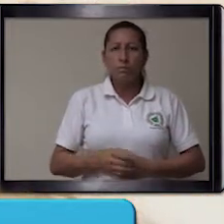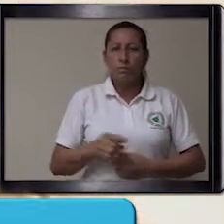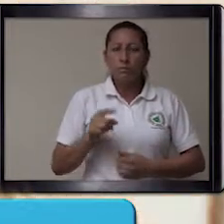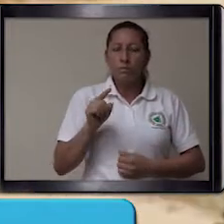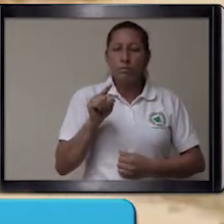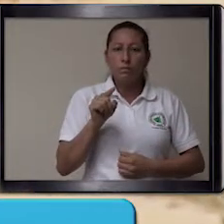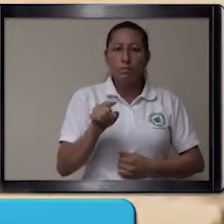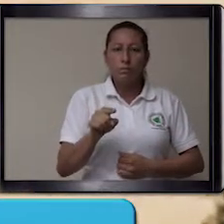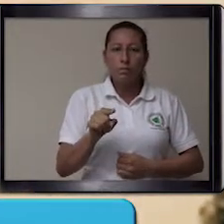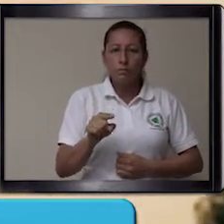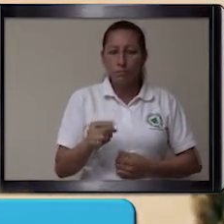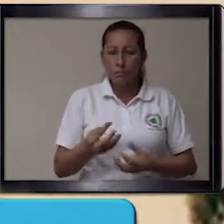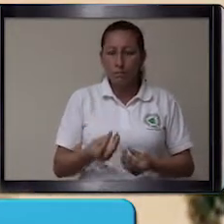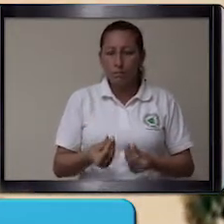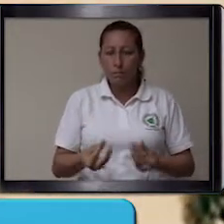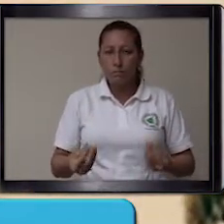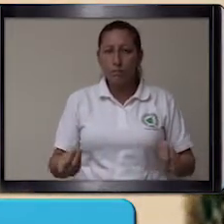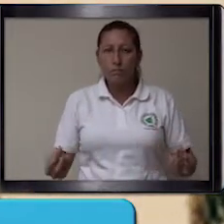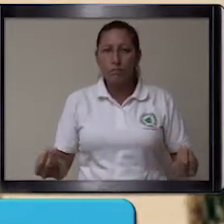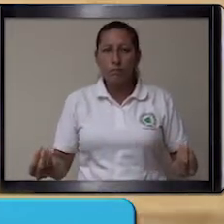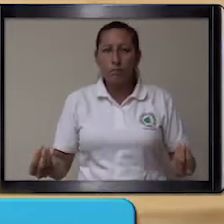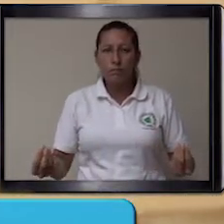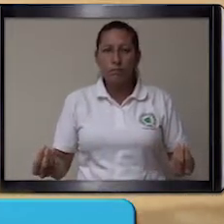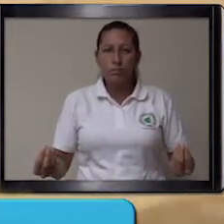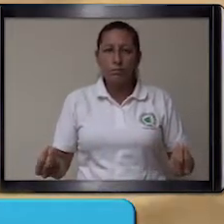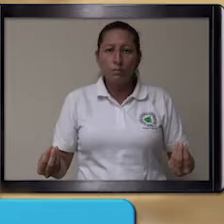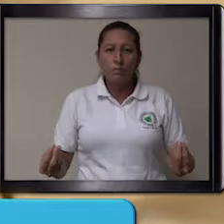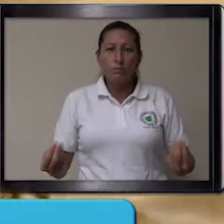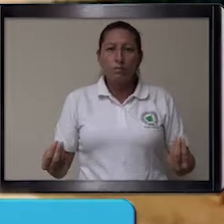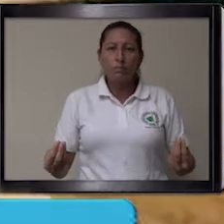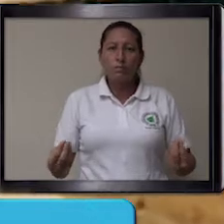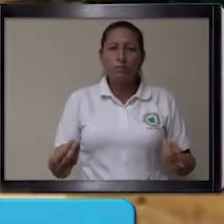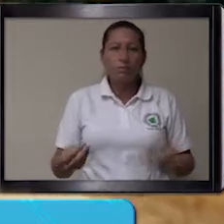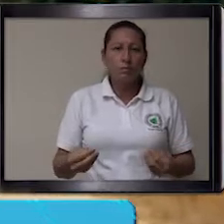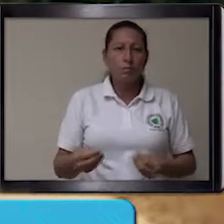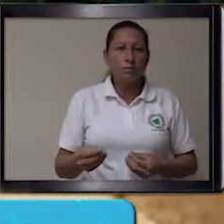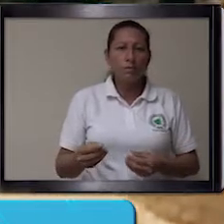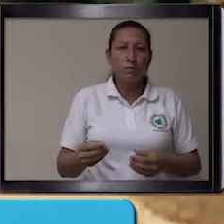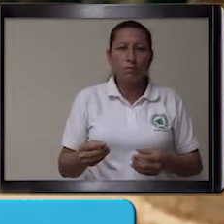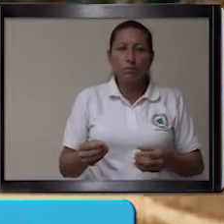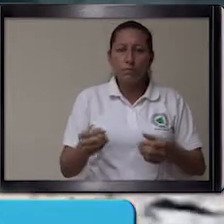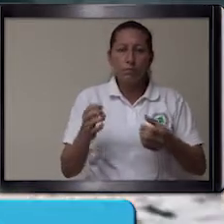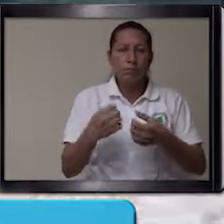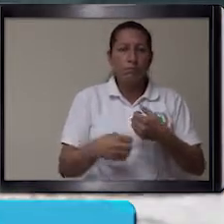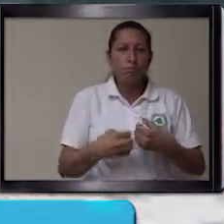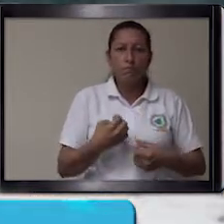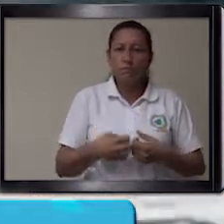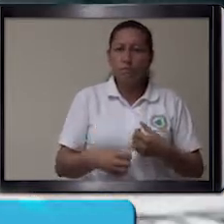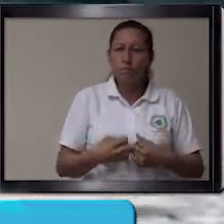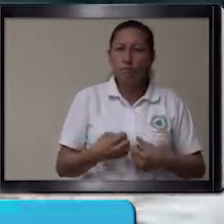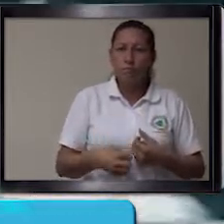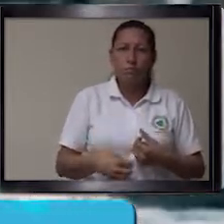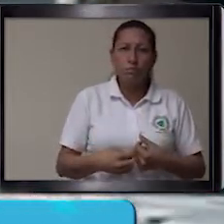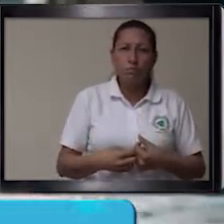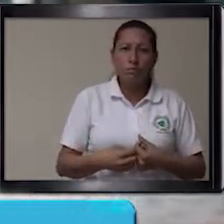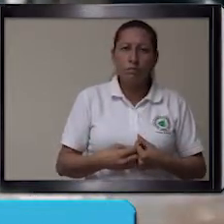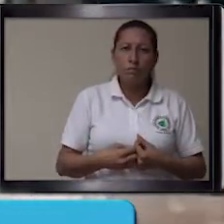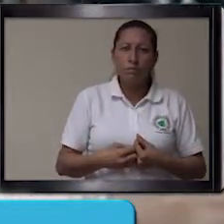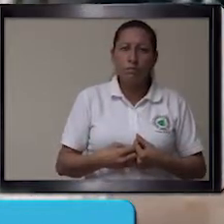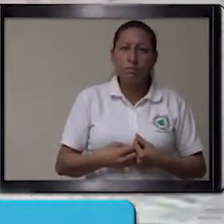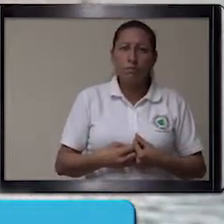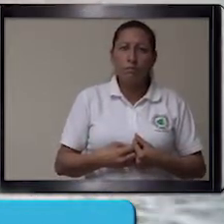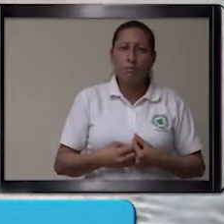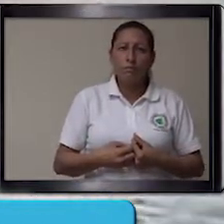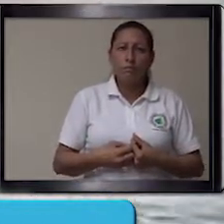siempre influyen en la relevancia del mismo. Sin embargo, el impacto psicológico en los nicaragüenses afecta directa e